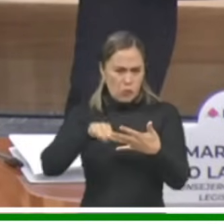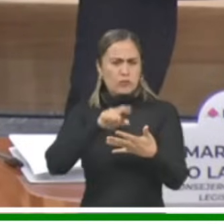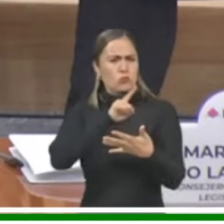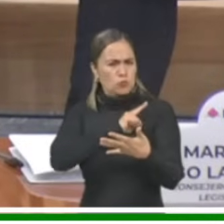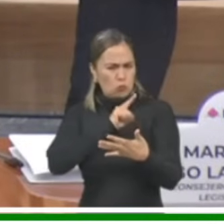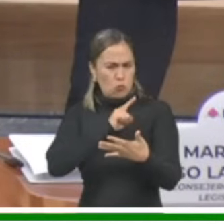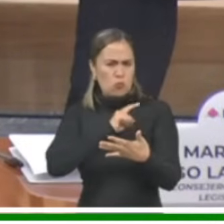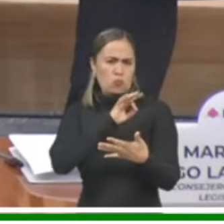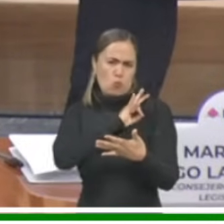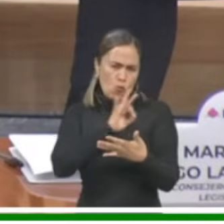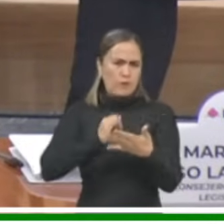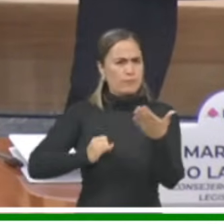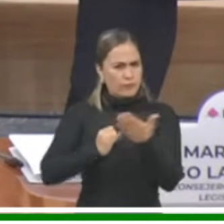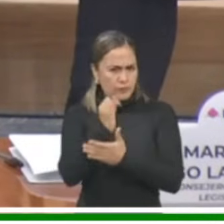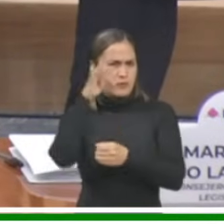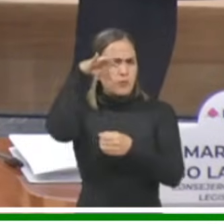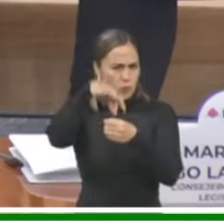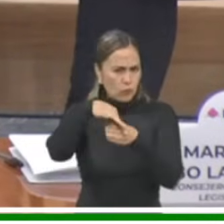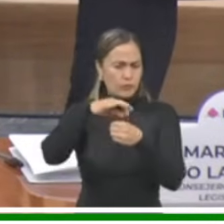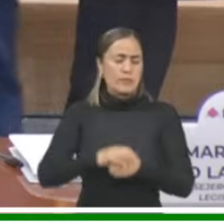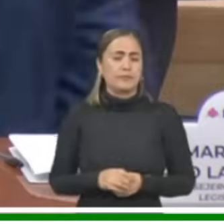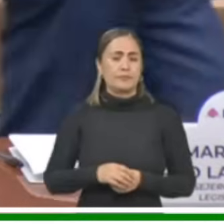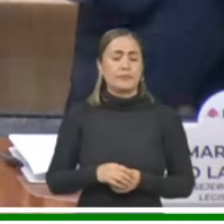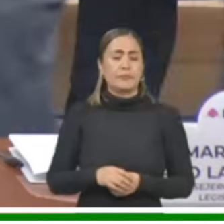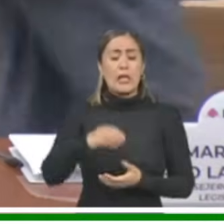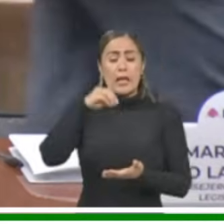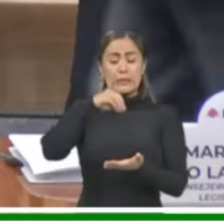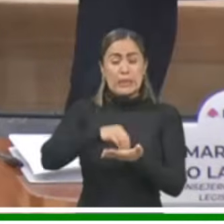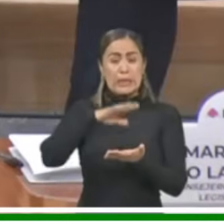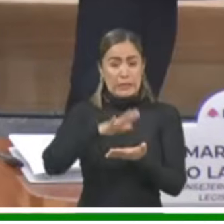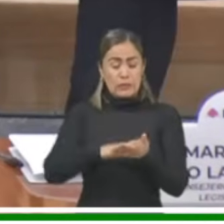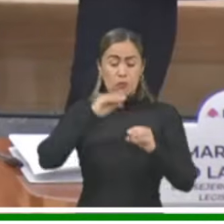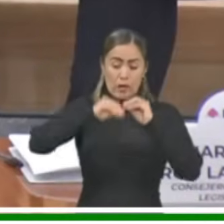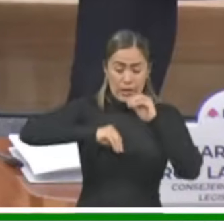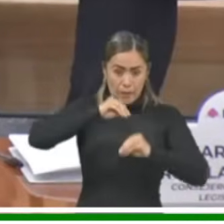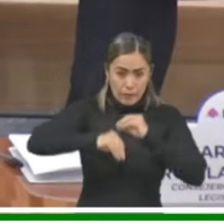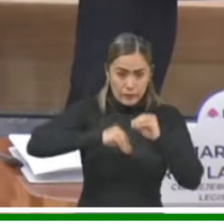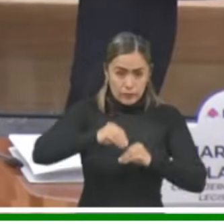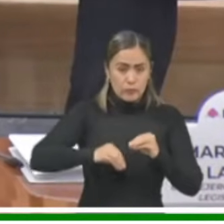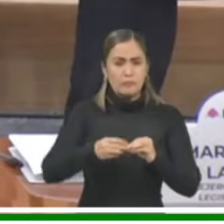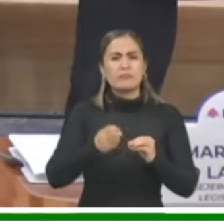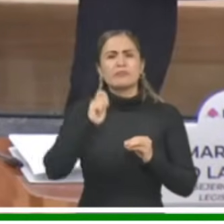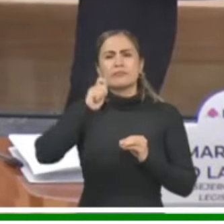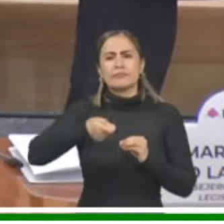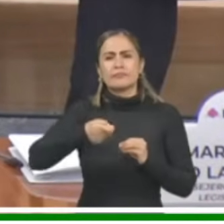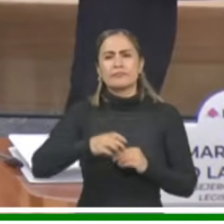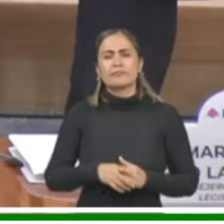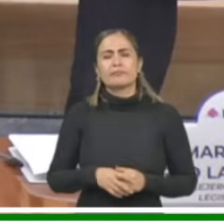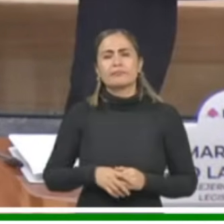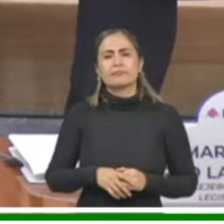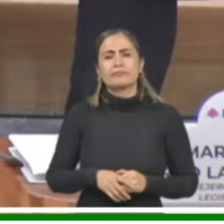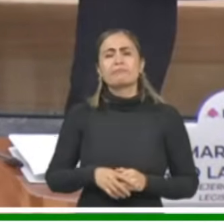decisión informada. La elaboración de este registro y su puesta a disposición de la ciudadanía se debe entender como una